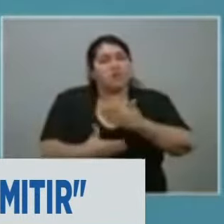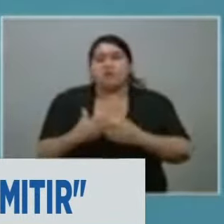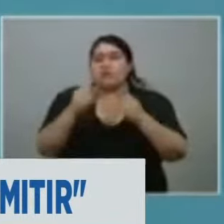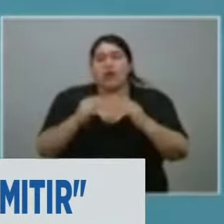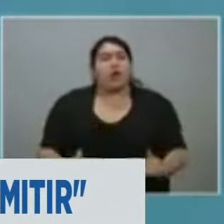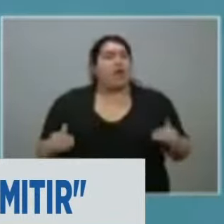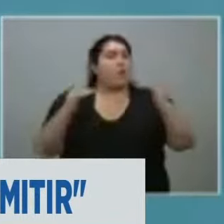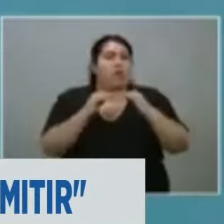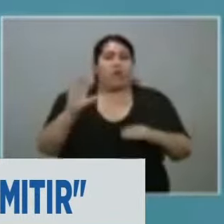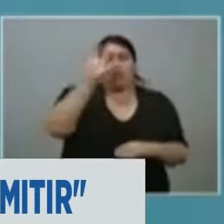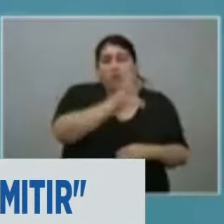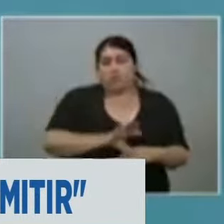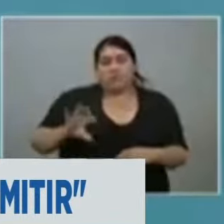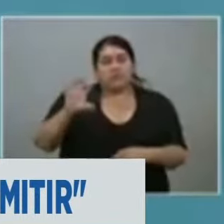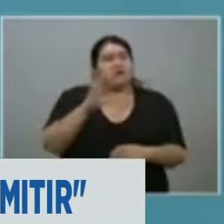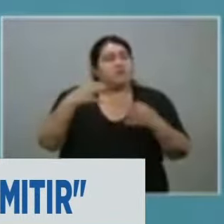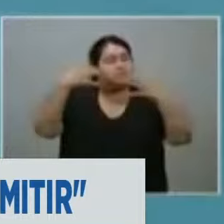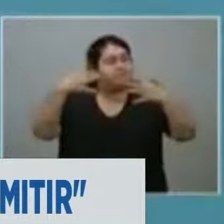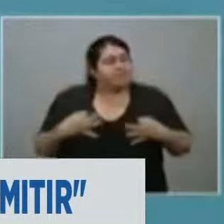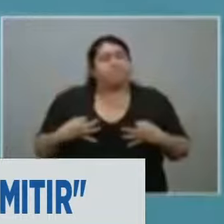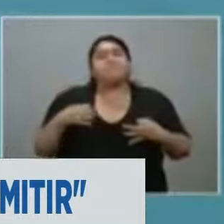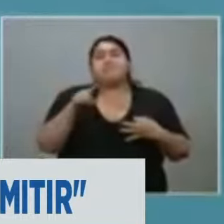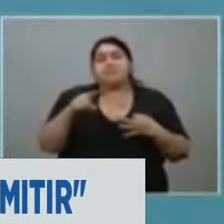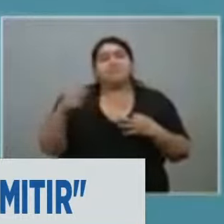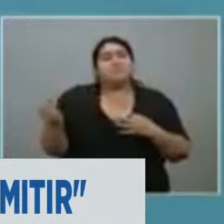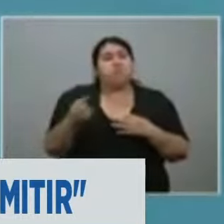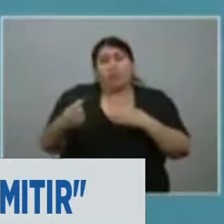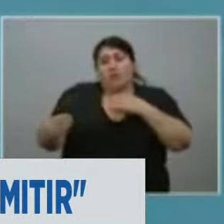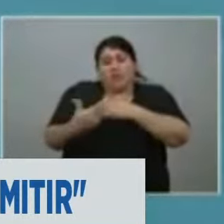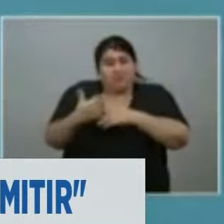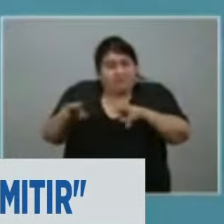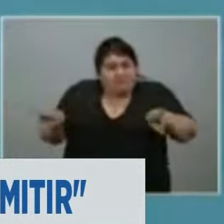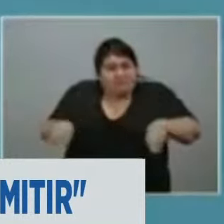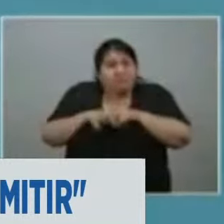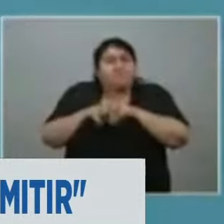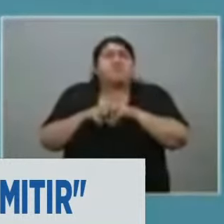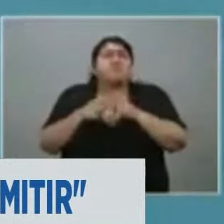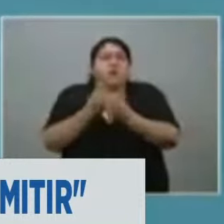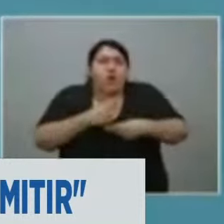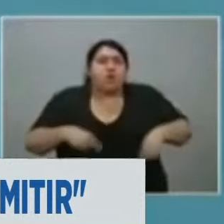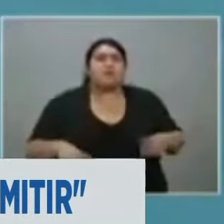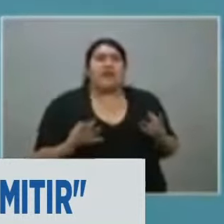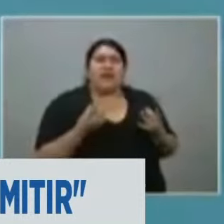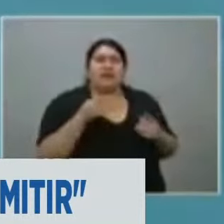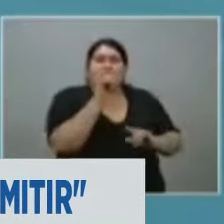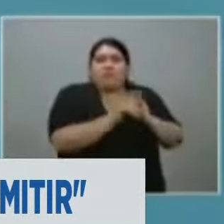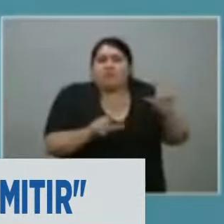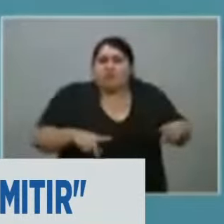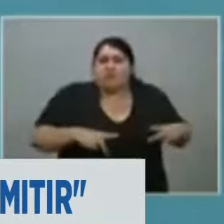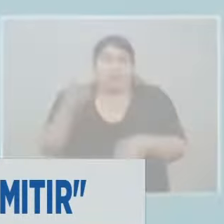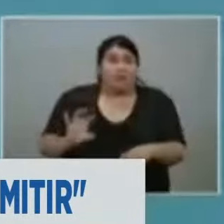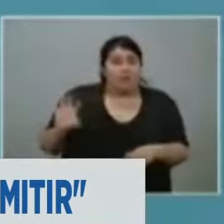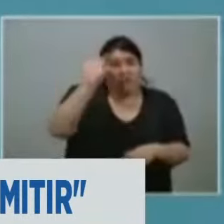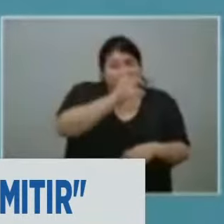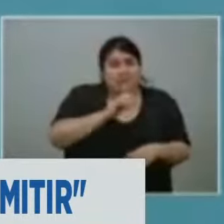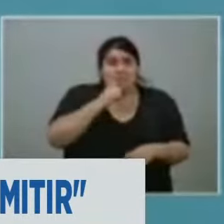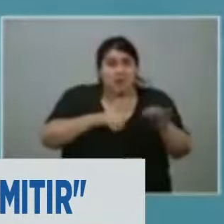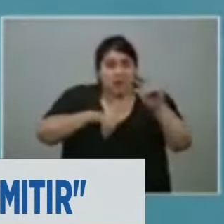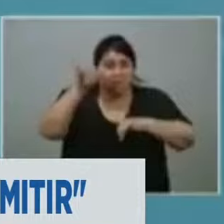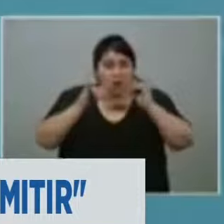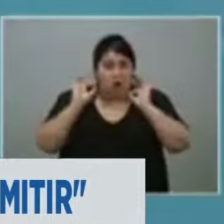territorial es una fuente de ingresos y de bienestar que es inconmensurables así